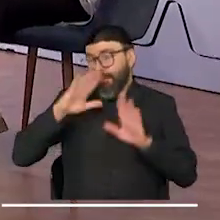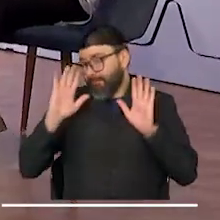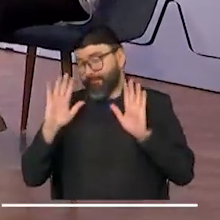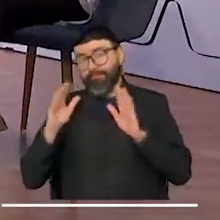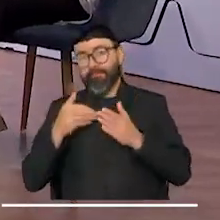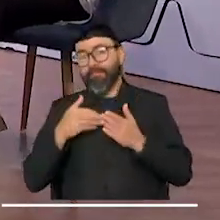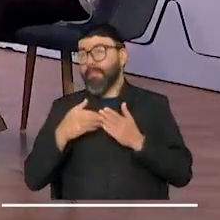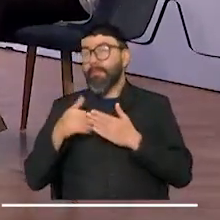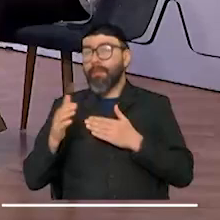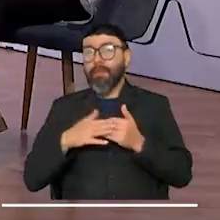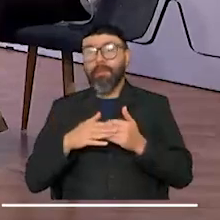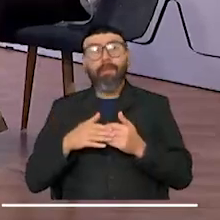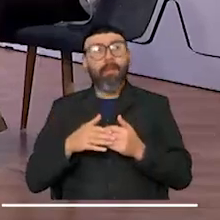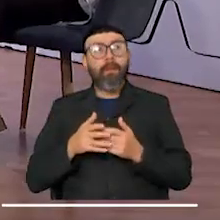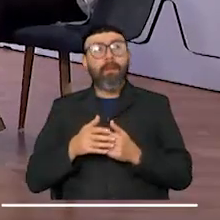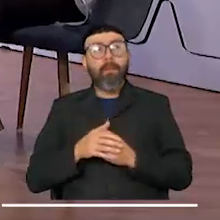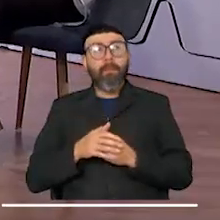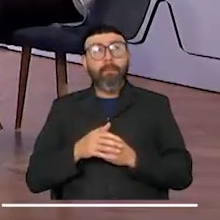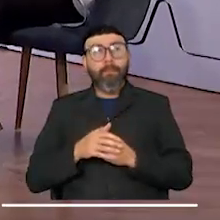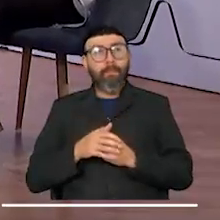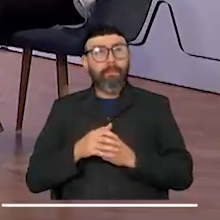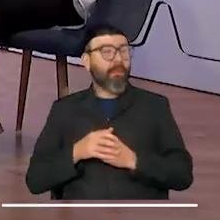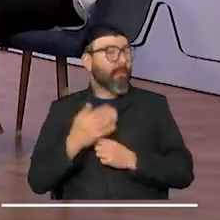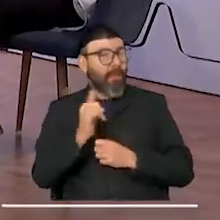porque estás claro